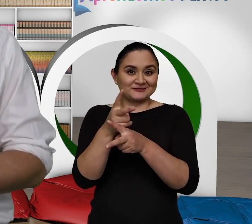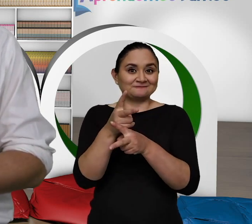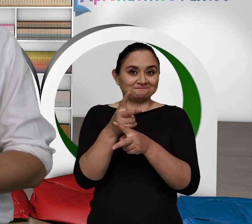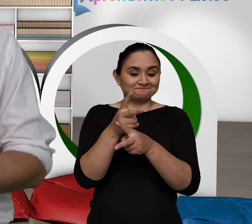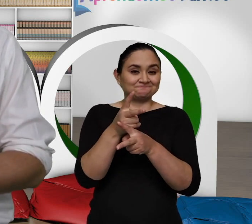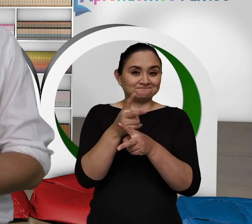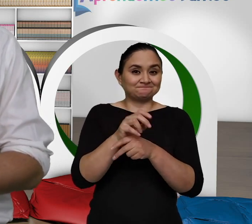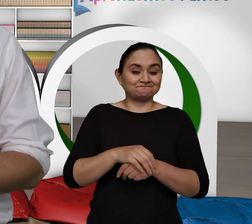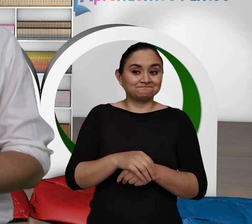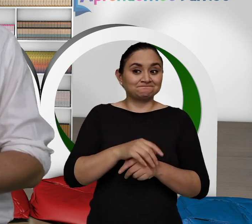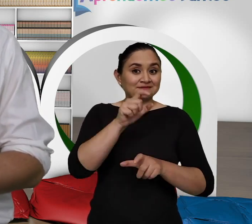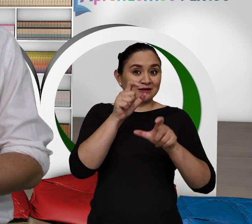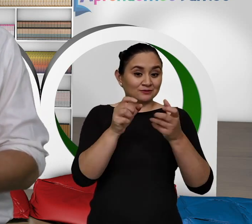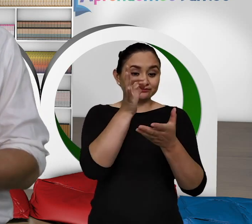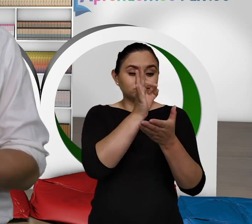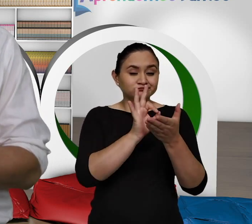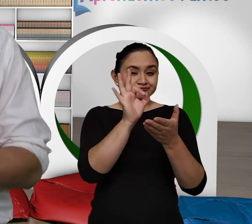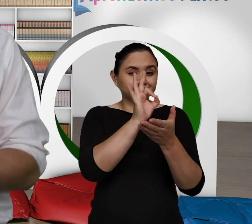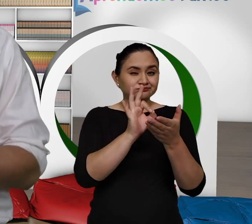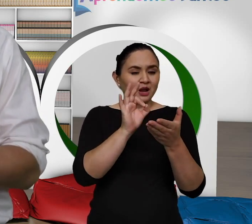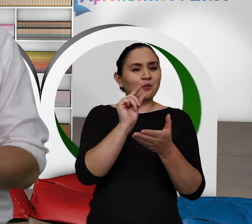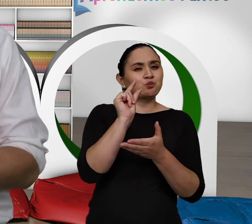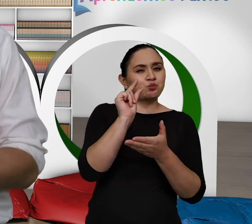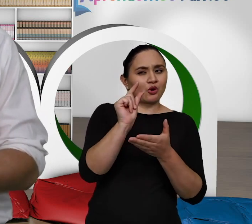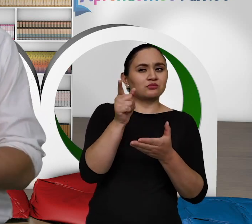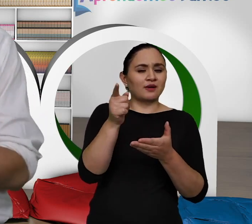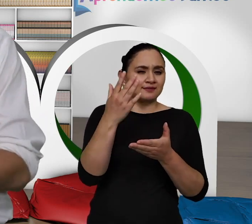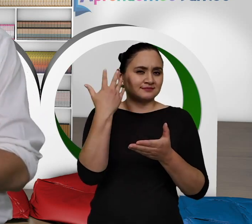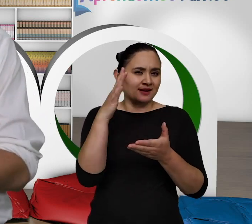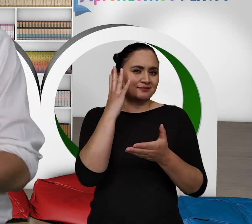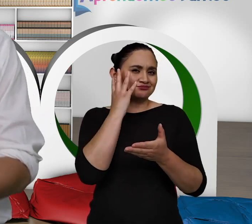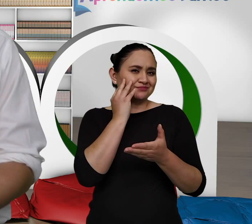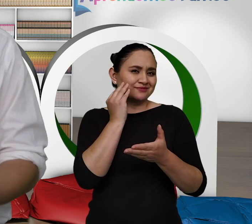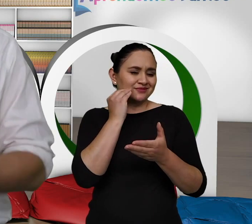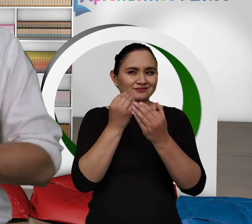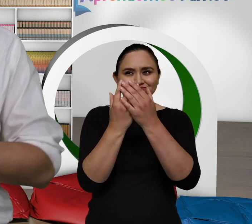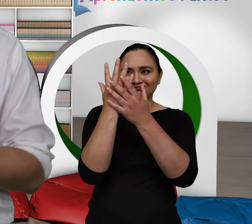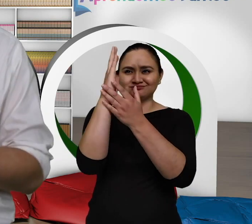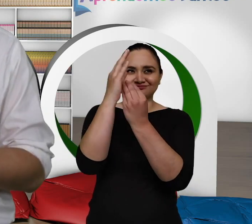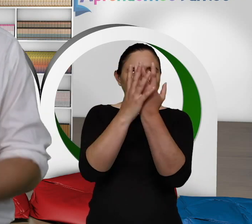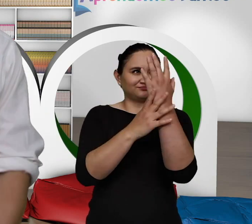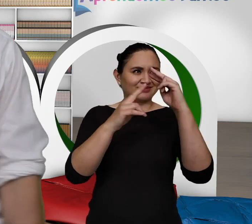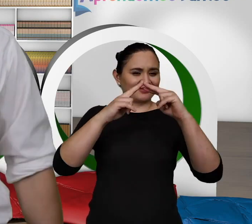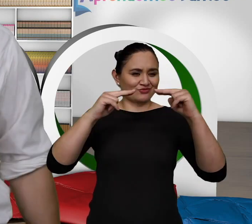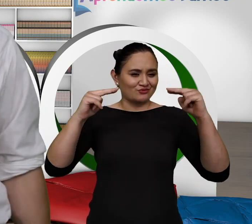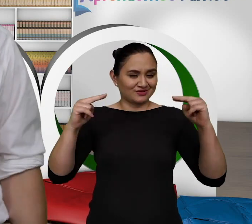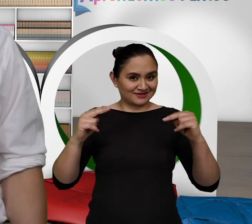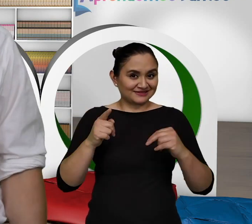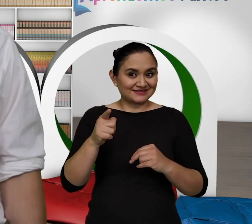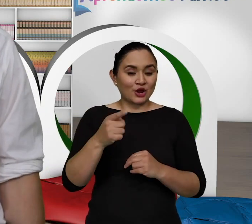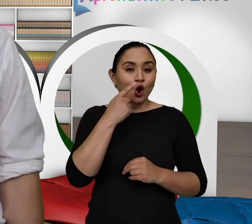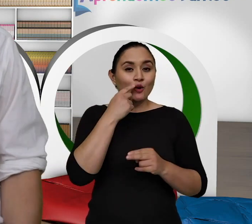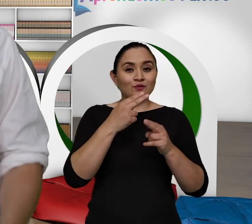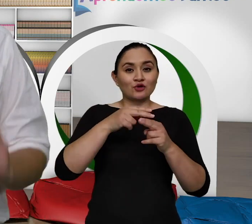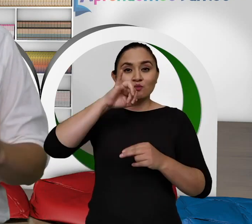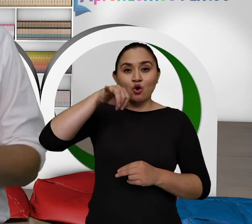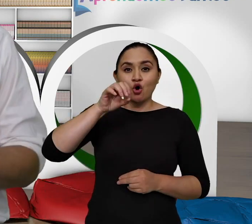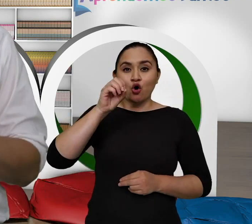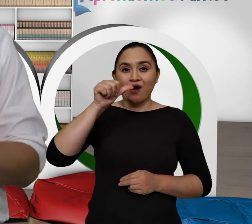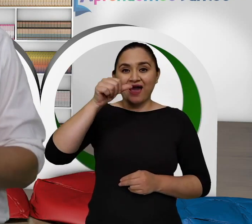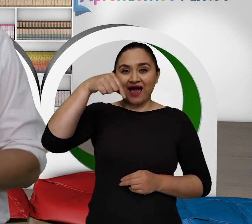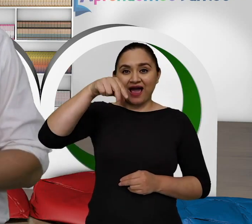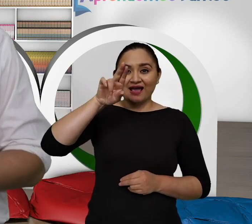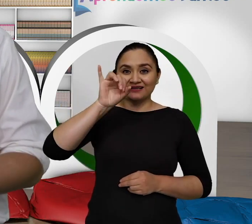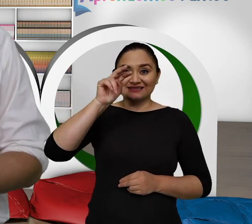autores contemporáneos tienen una experiencia más profunda con la naturaleza y los bosques que Joaquín Araujo, autor del libro Los